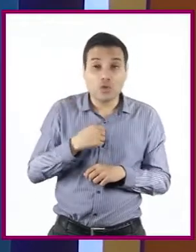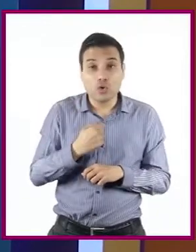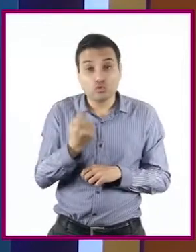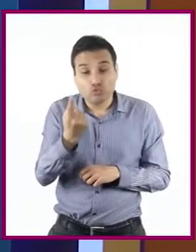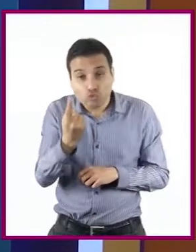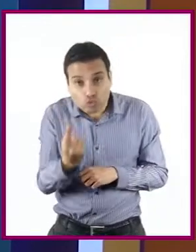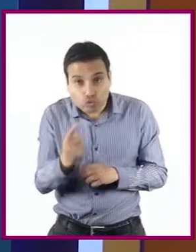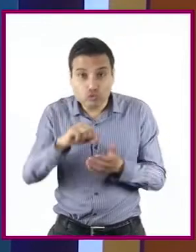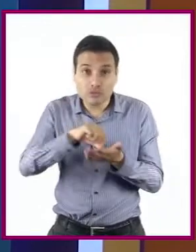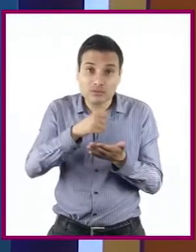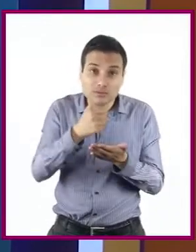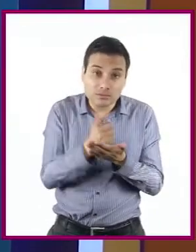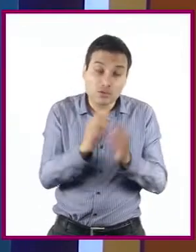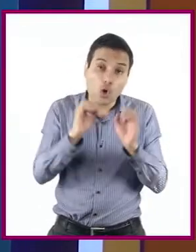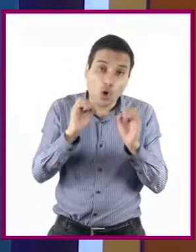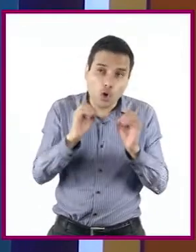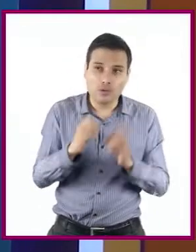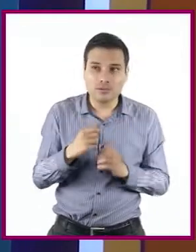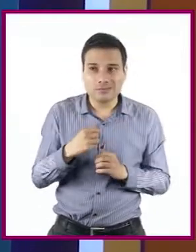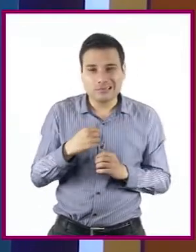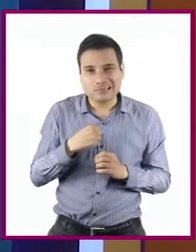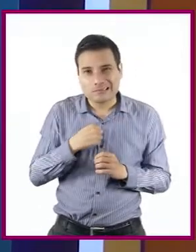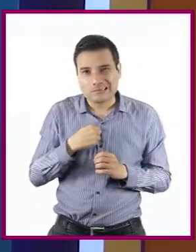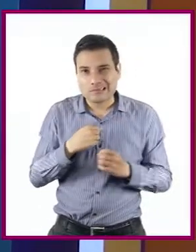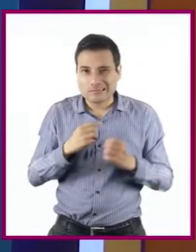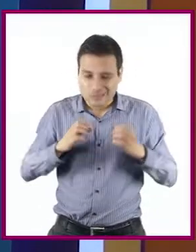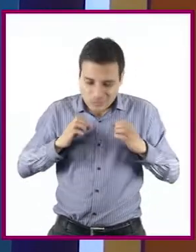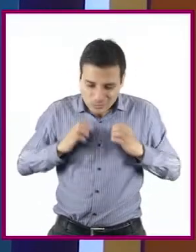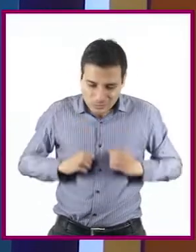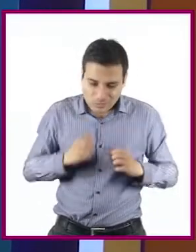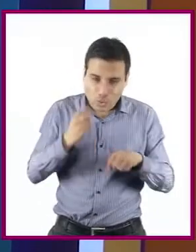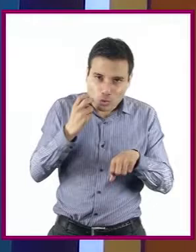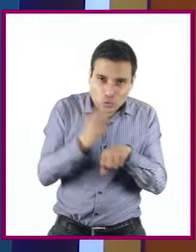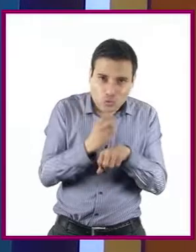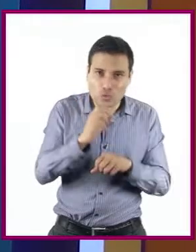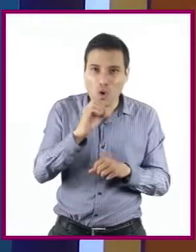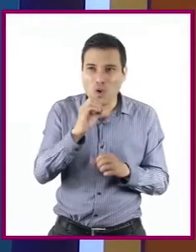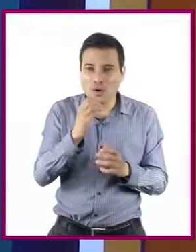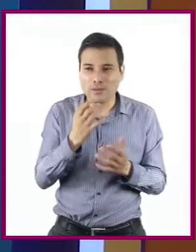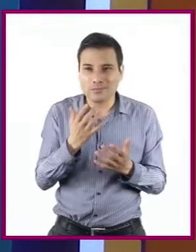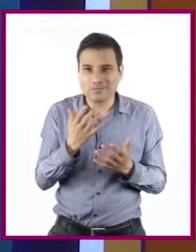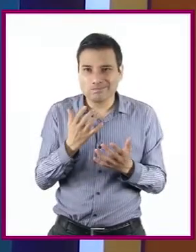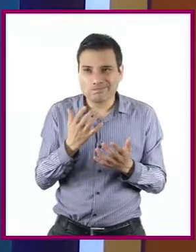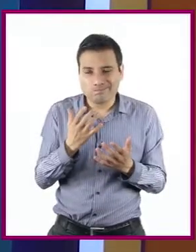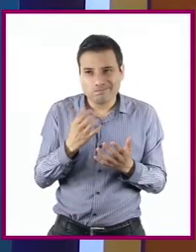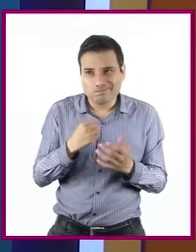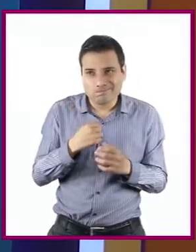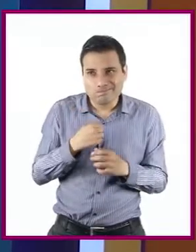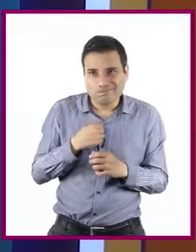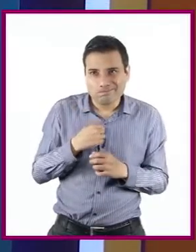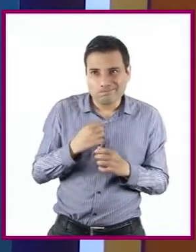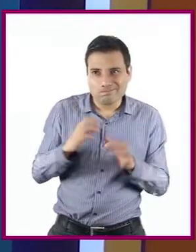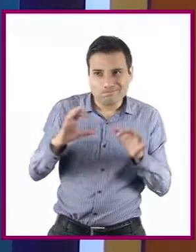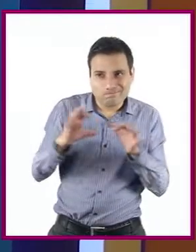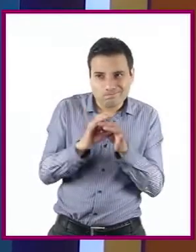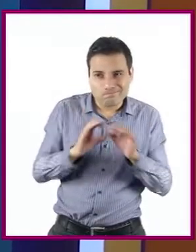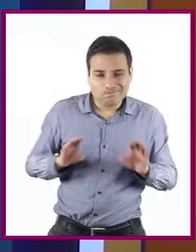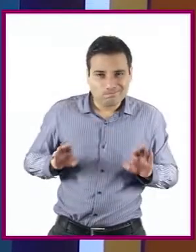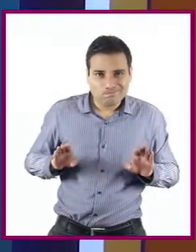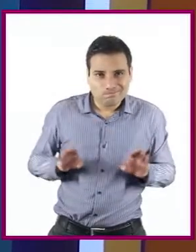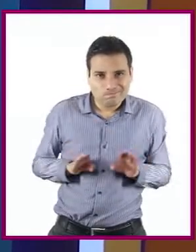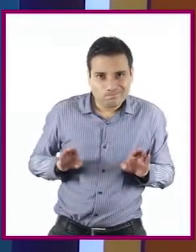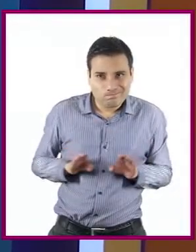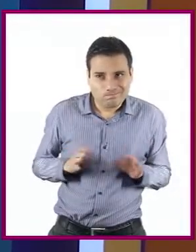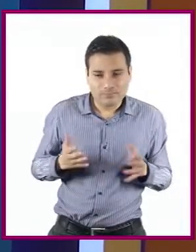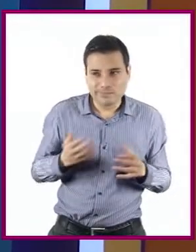bajitos, por ser poco flexibles o porque simplemente una de nuestras características físicas no era compatible con las de la mayoría